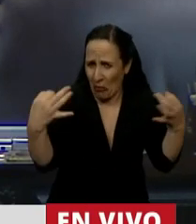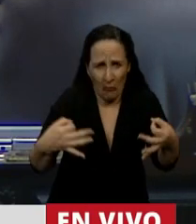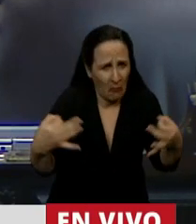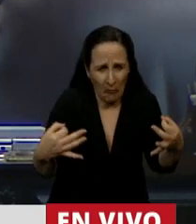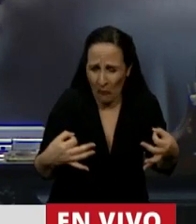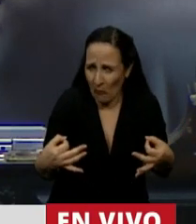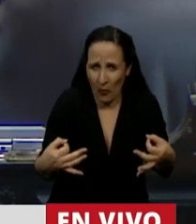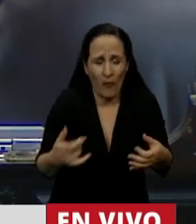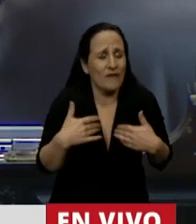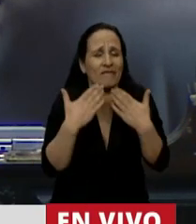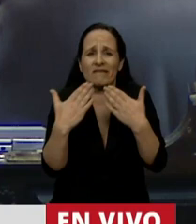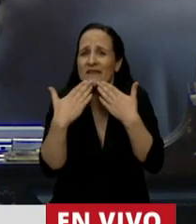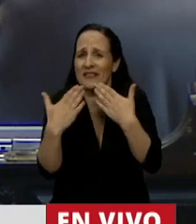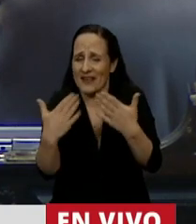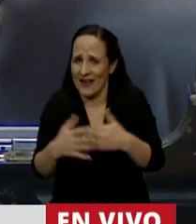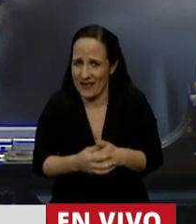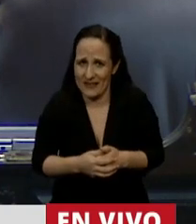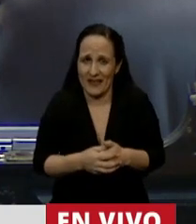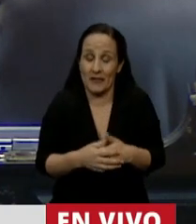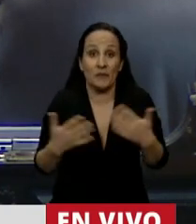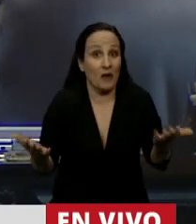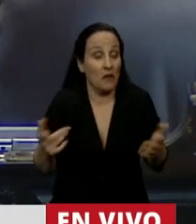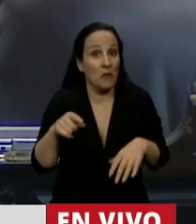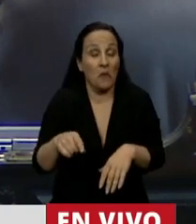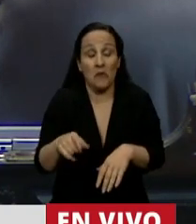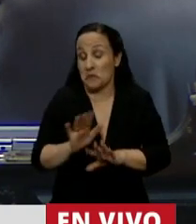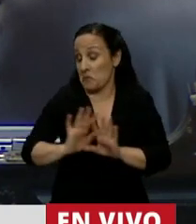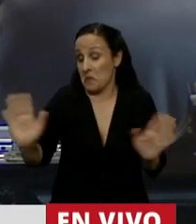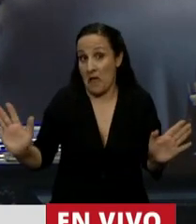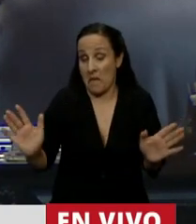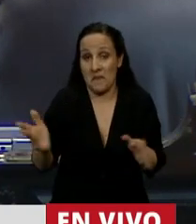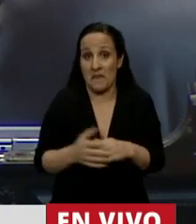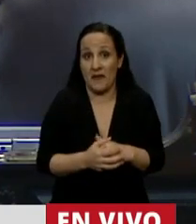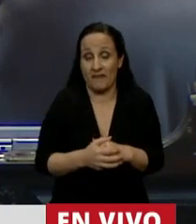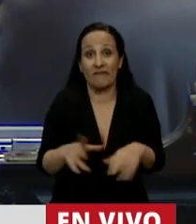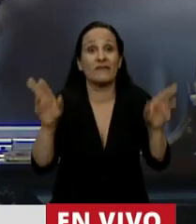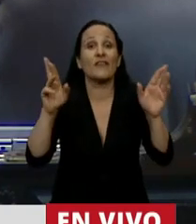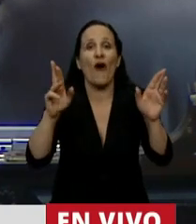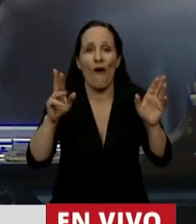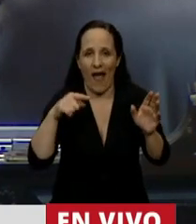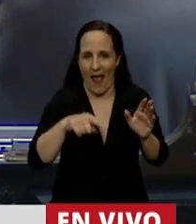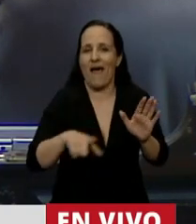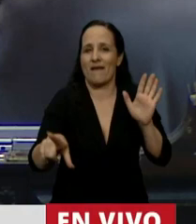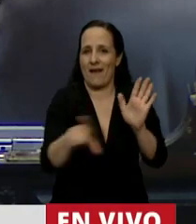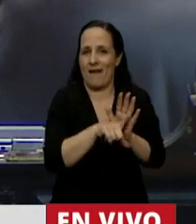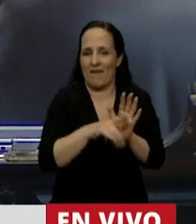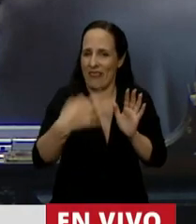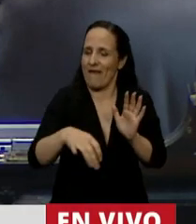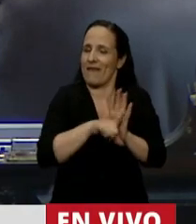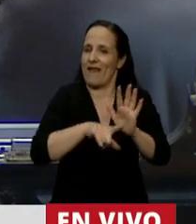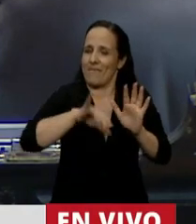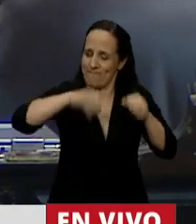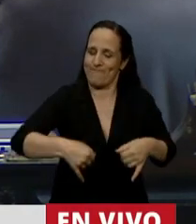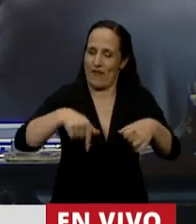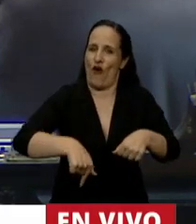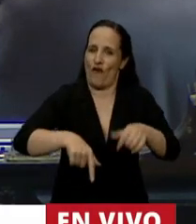me todo mi agradecimiento a esto así que esto presidente nada más y bueno ojalá que sea ley hoy ojalá que podamos darle las